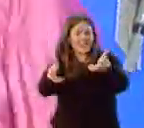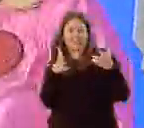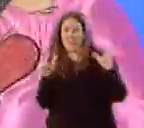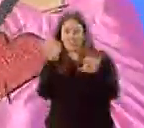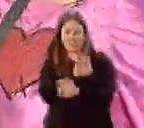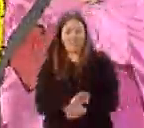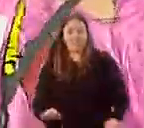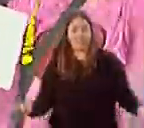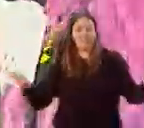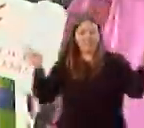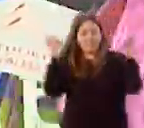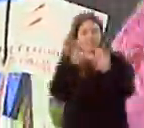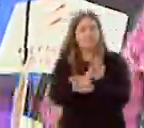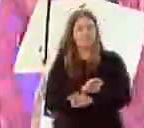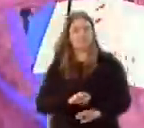nada